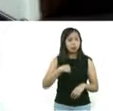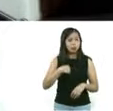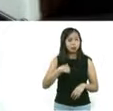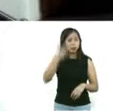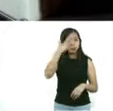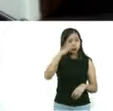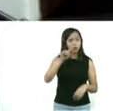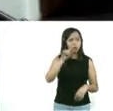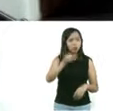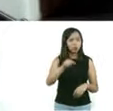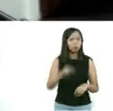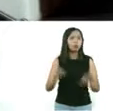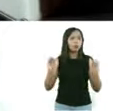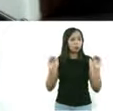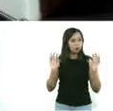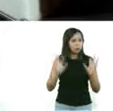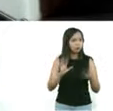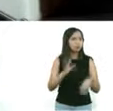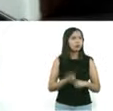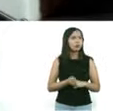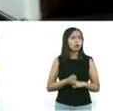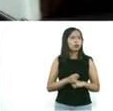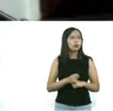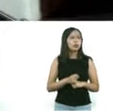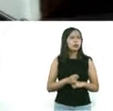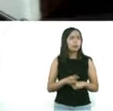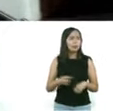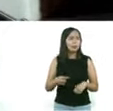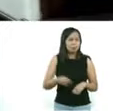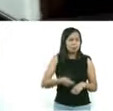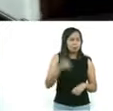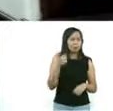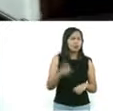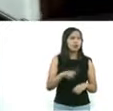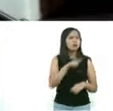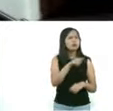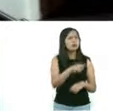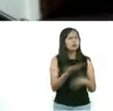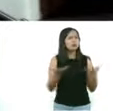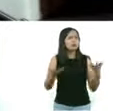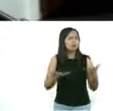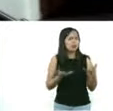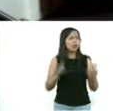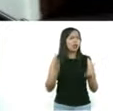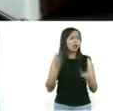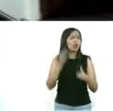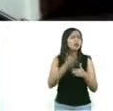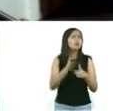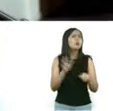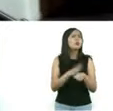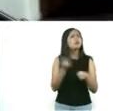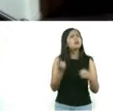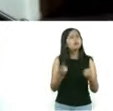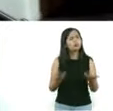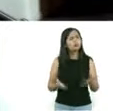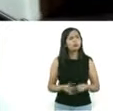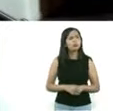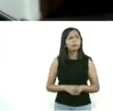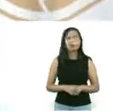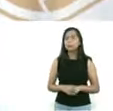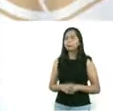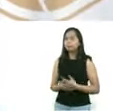¿A qué hora estará usted ahí y cuál será su función? ¿Qué irá a hacer el Viernes Santo en Iztapalapa? Esa sería mi